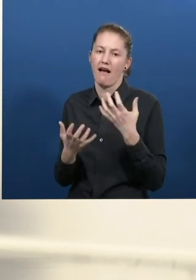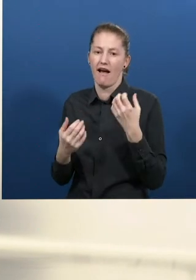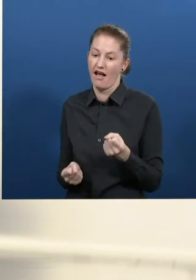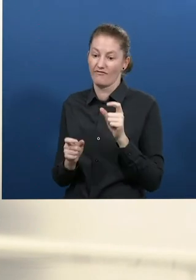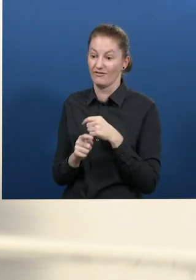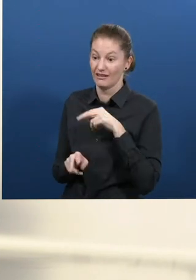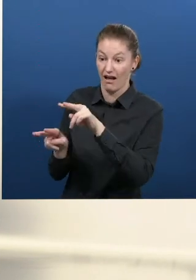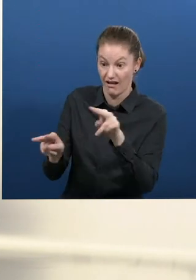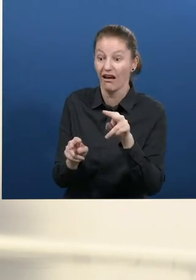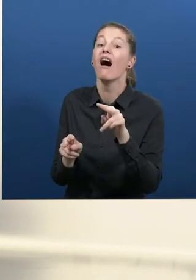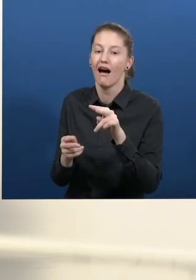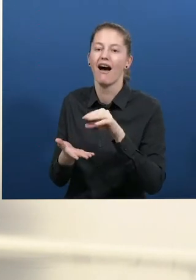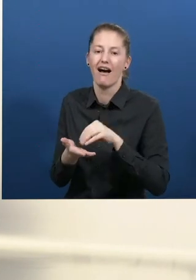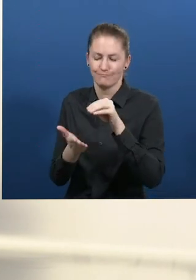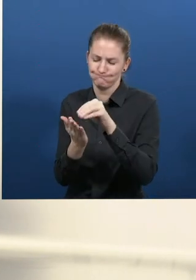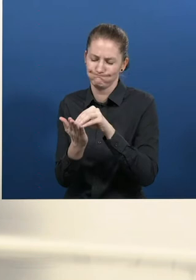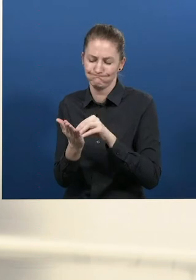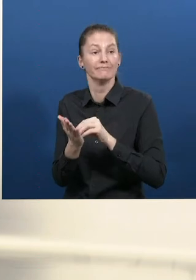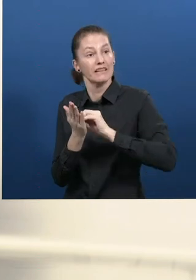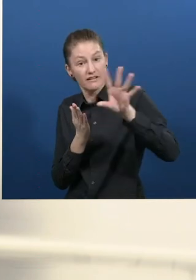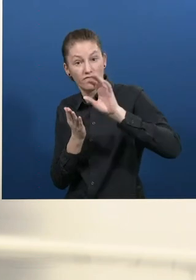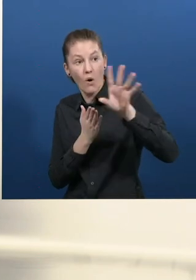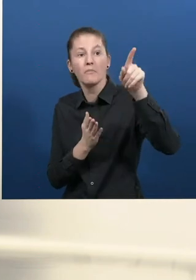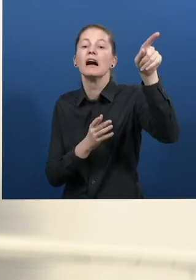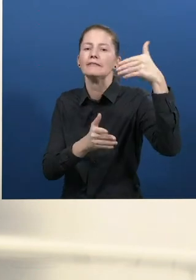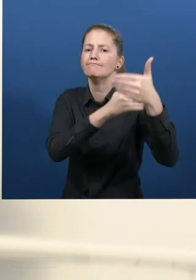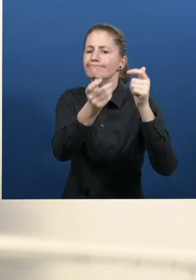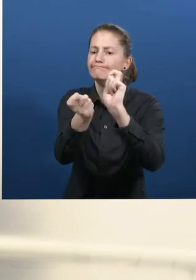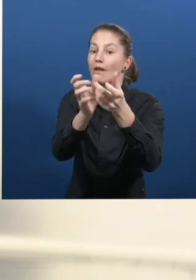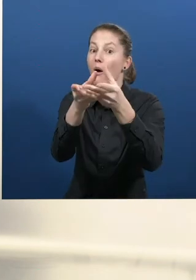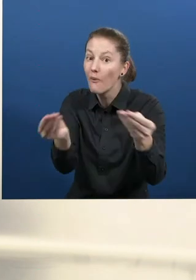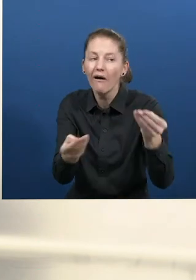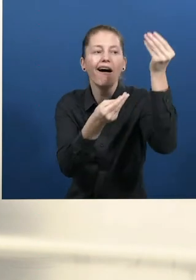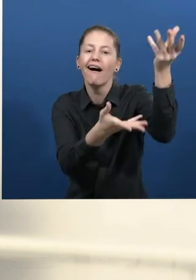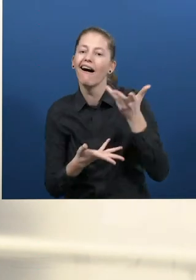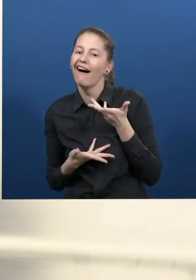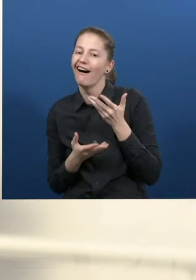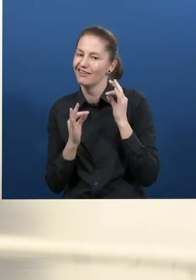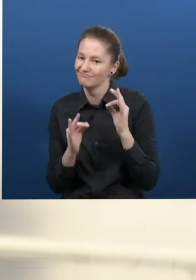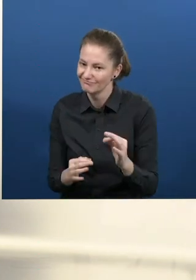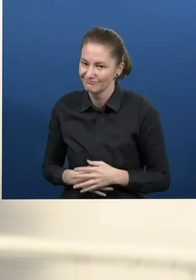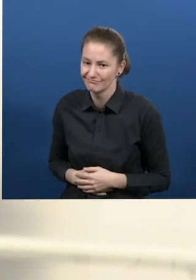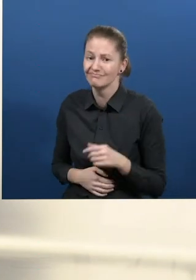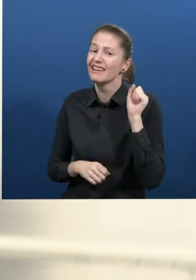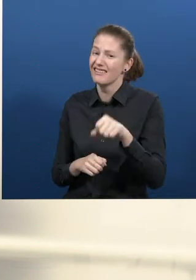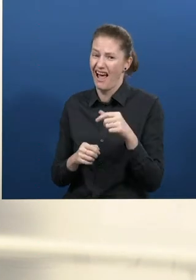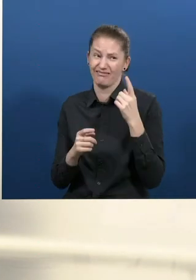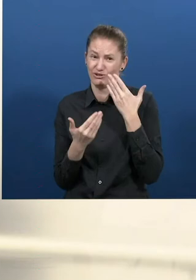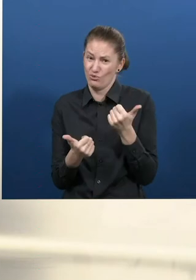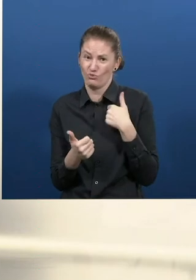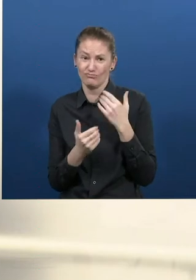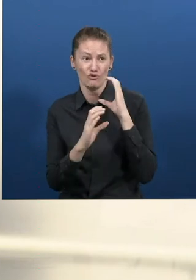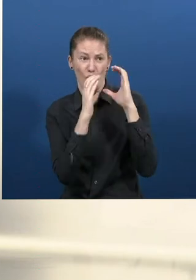¿Cómo un ejercicio de tela personal, de tela barrera que voy a tanto? Y estoy fumado de